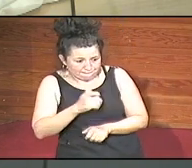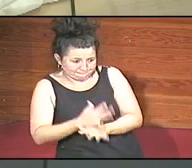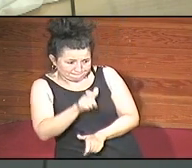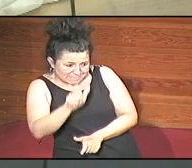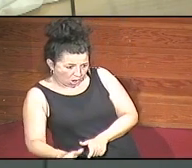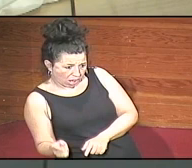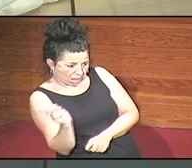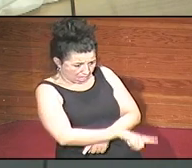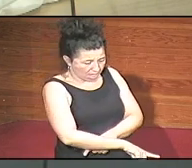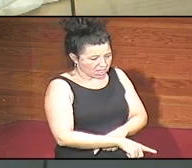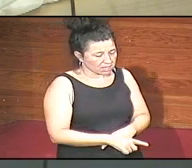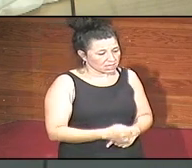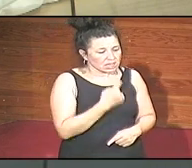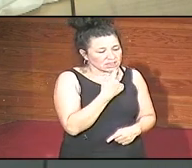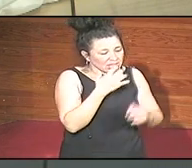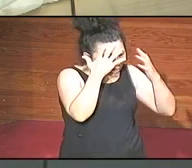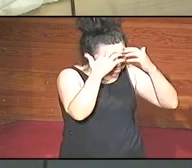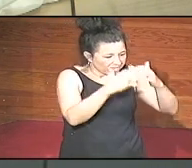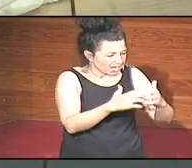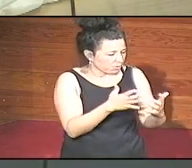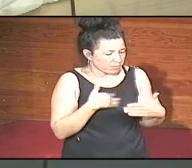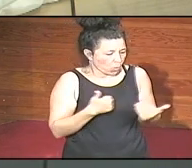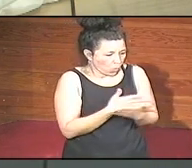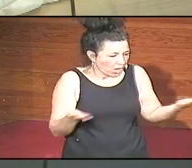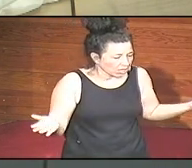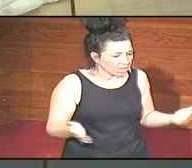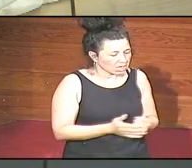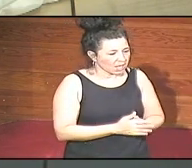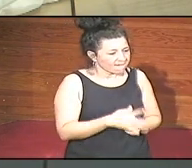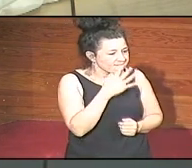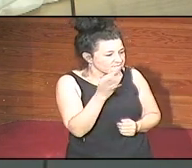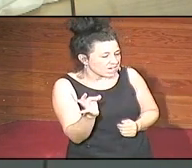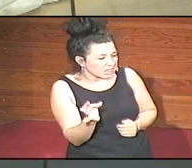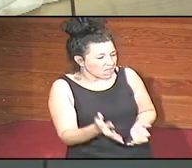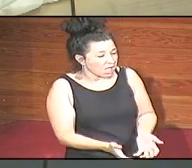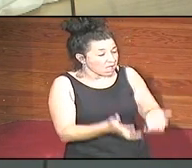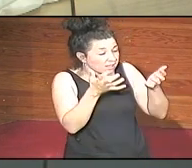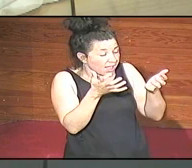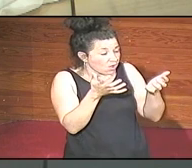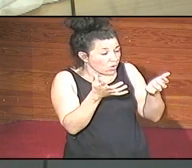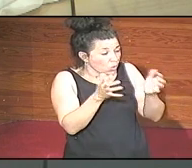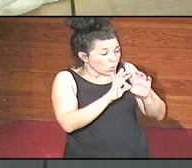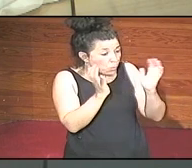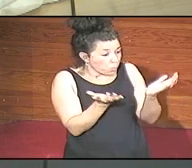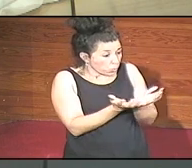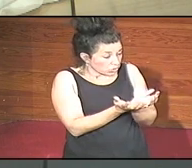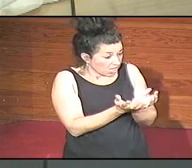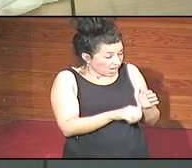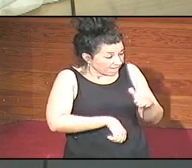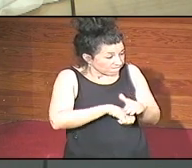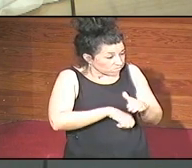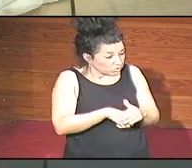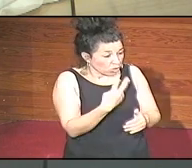digo lo digo cerebro si podría extenderlo a cualquier otra cosa de francia ganó el último mundial y me parece que había dos jugadores que habían nacido en francia o tenían